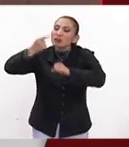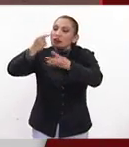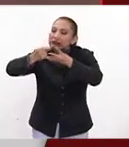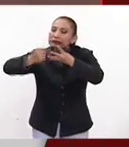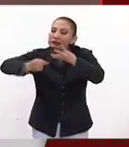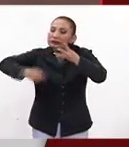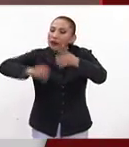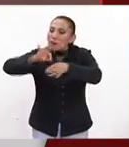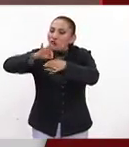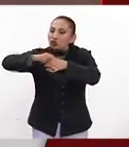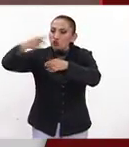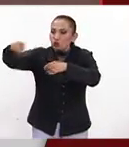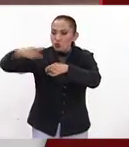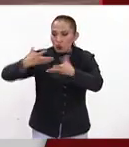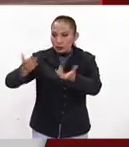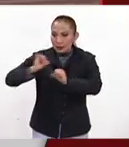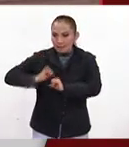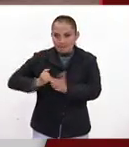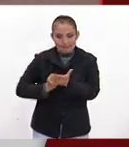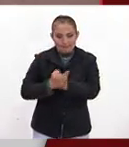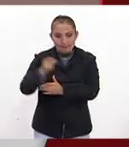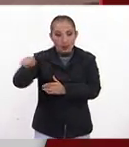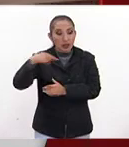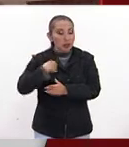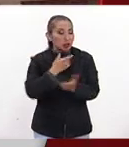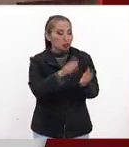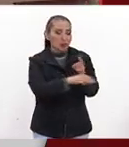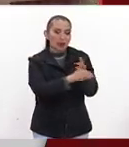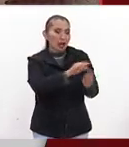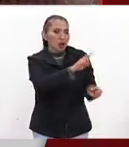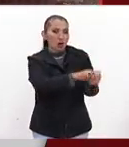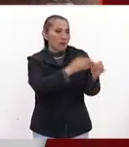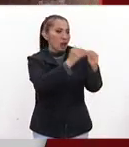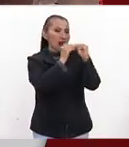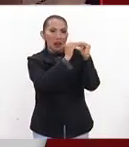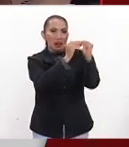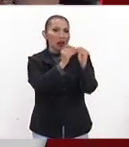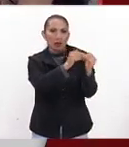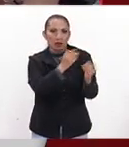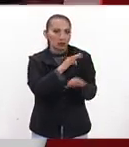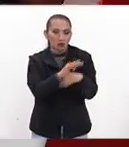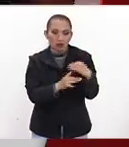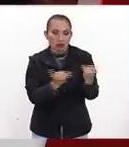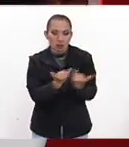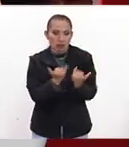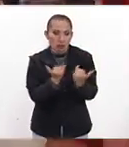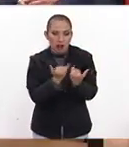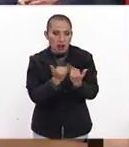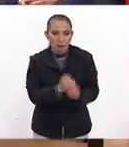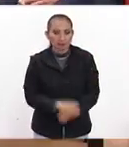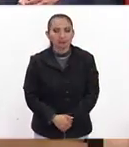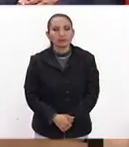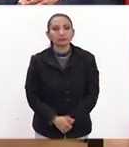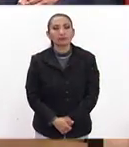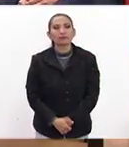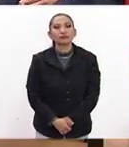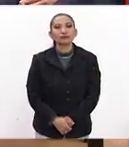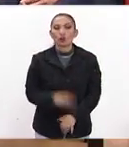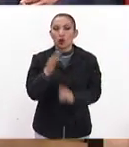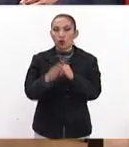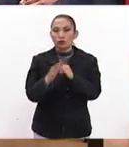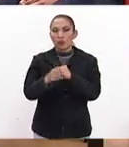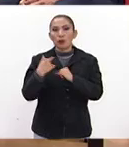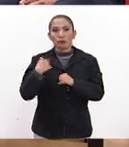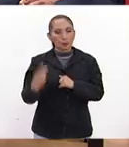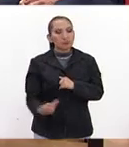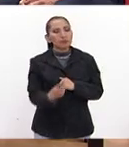va a ser su derecho a voto, por qué van a votar, y ya los instrumentos van a ser, al igual que toda la ciudadanía, los visibles que estarán en las casillas. Finalmente, Mauricio,